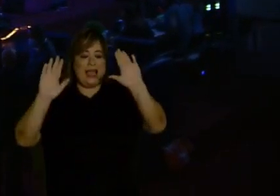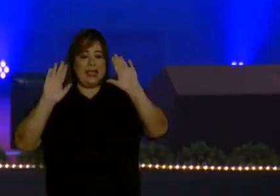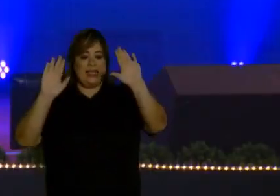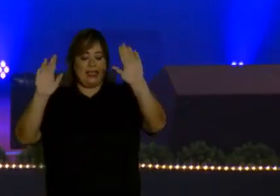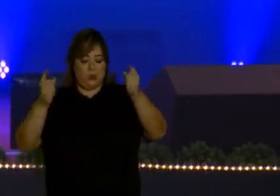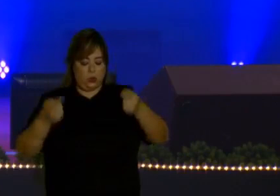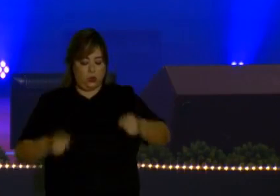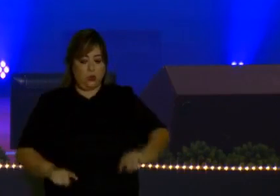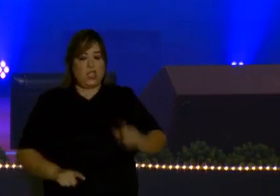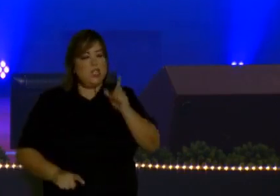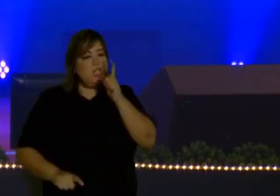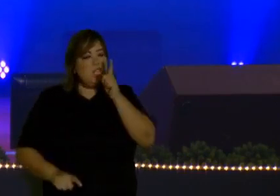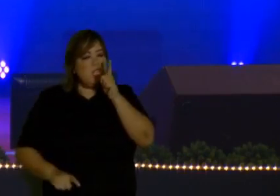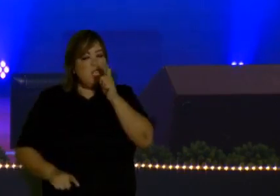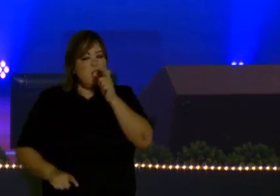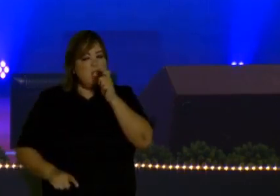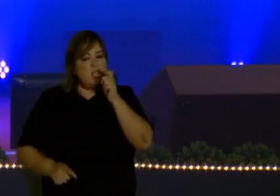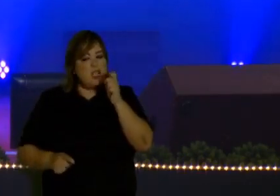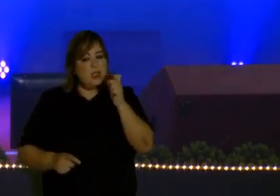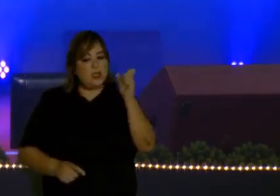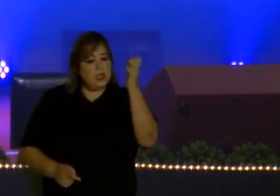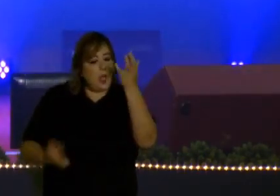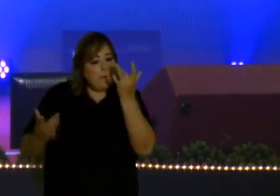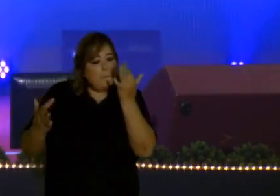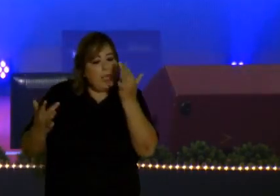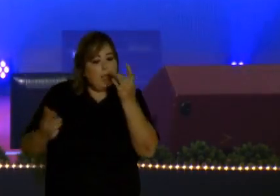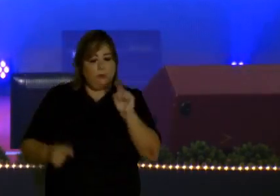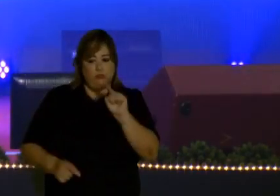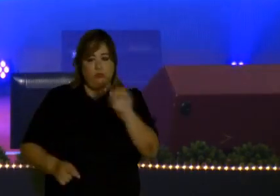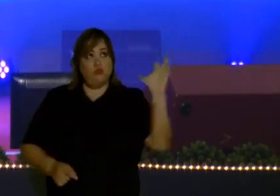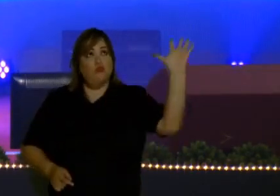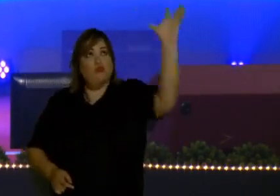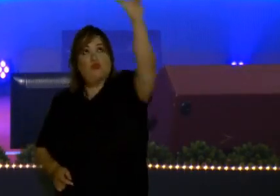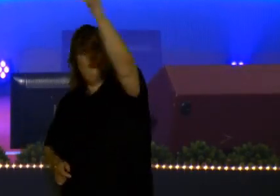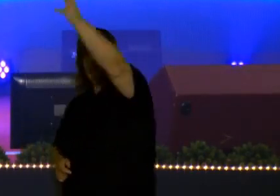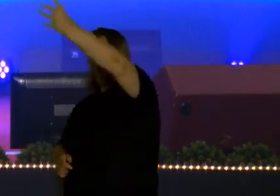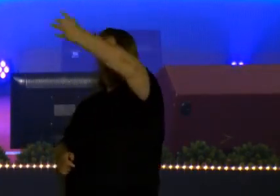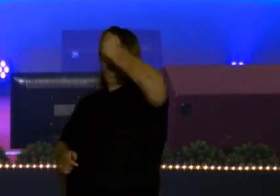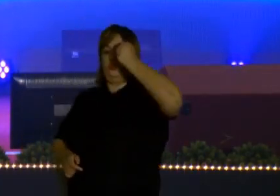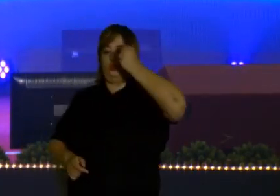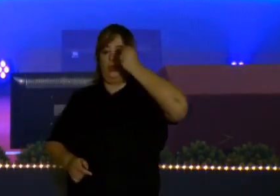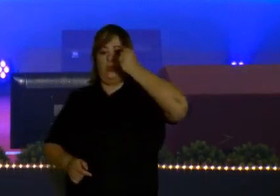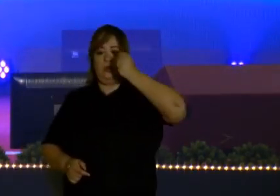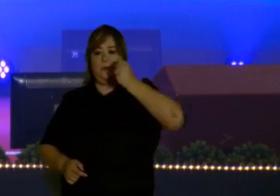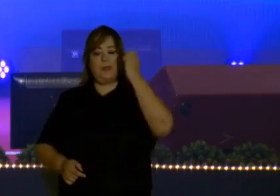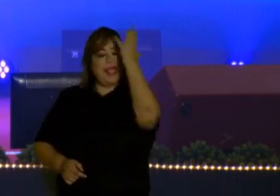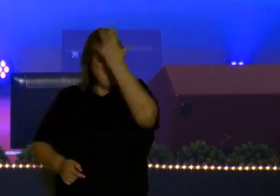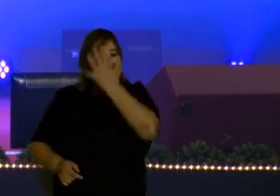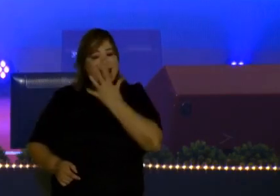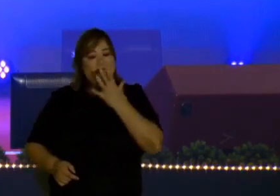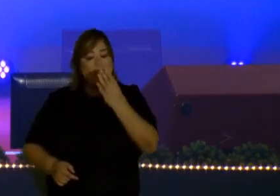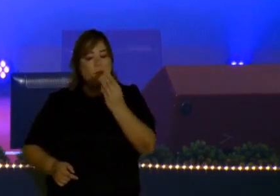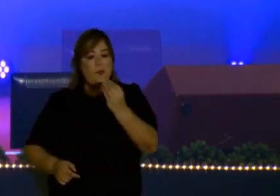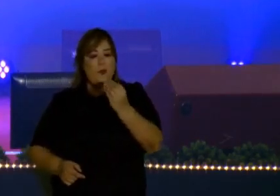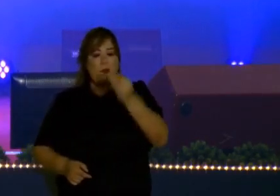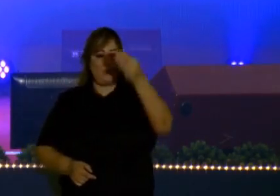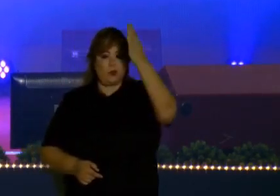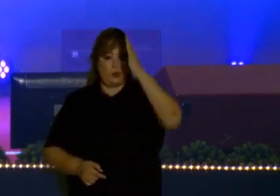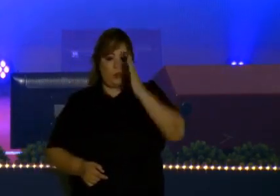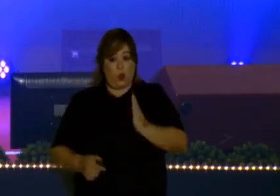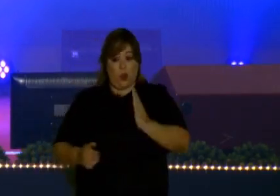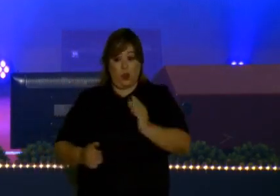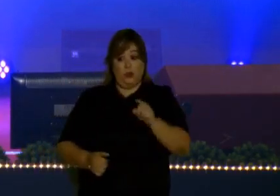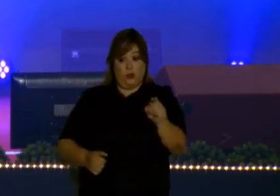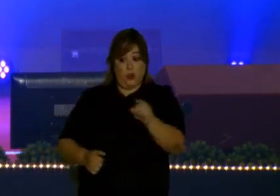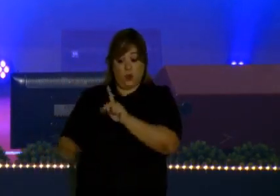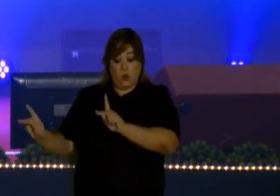milagro, agarre lo que está ahí arriba de usted, está ahí. Aleluya, qué hermoso es el Señor. Así que prepárese